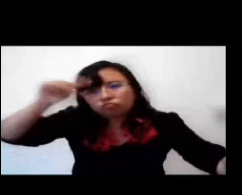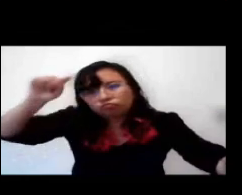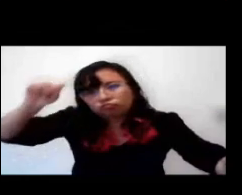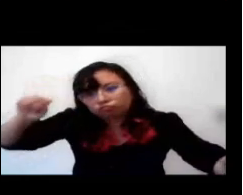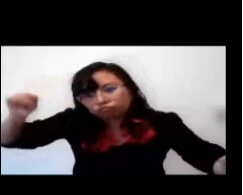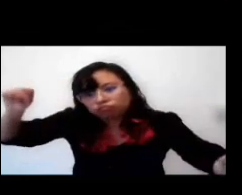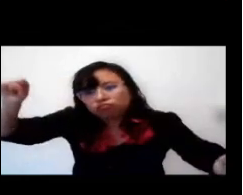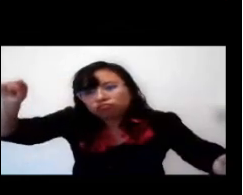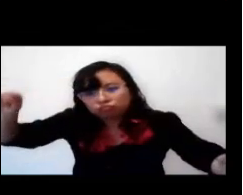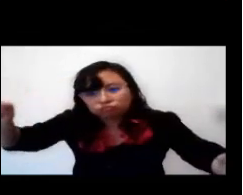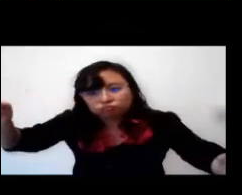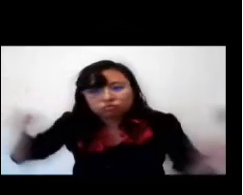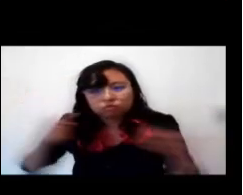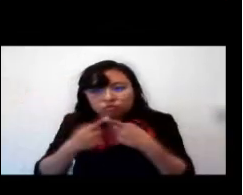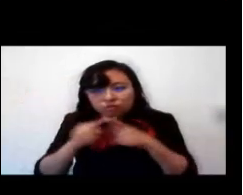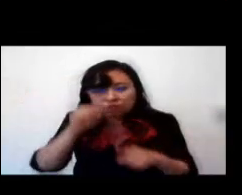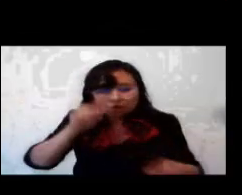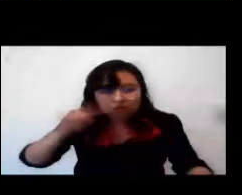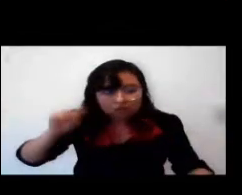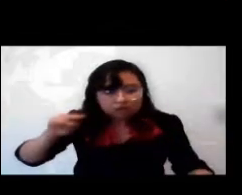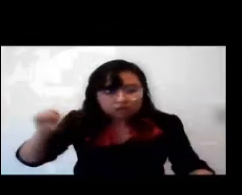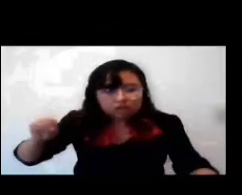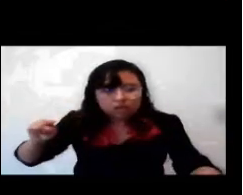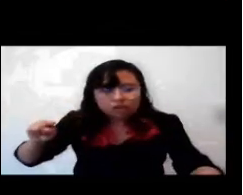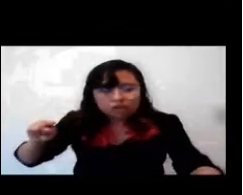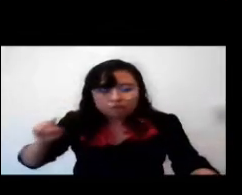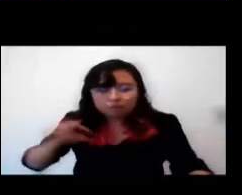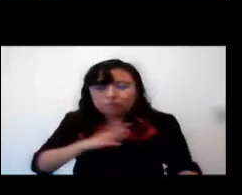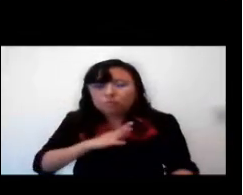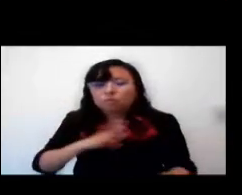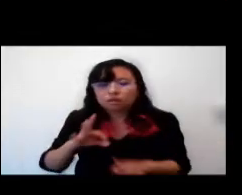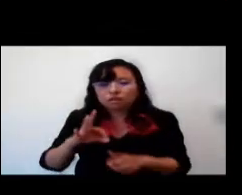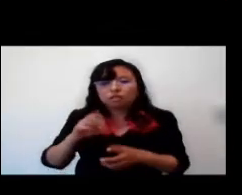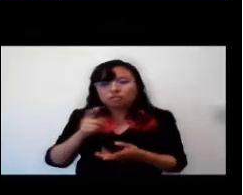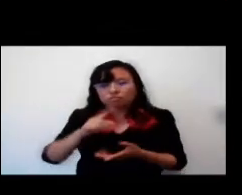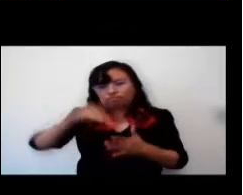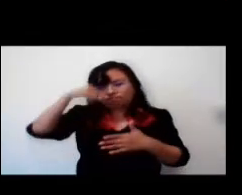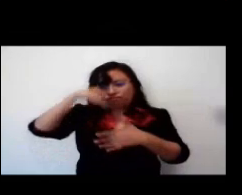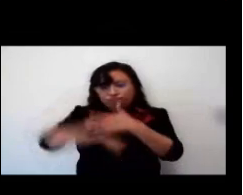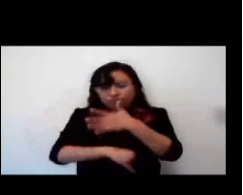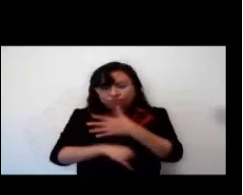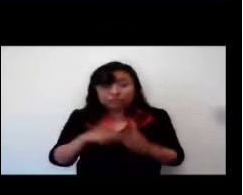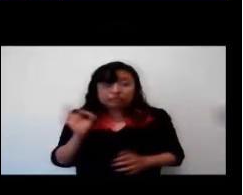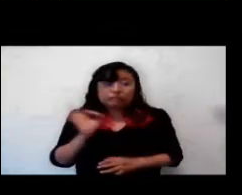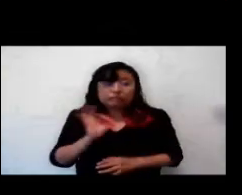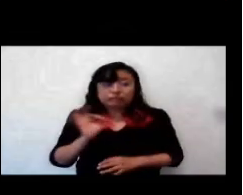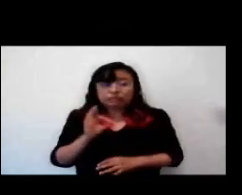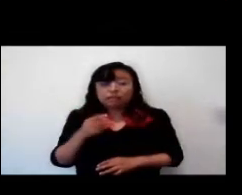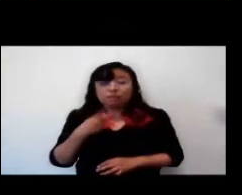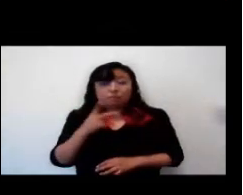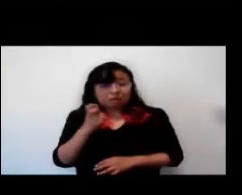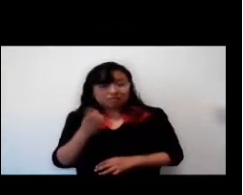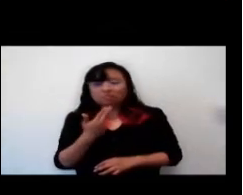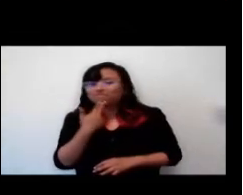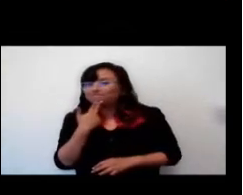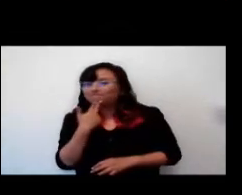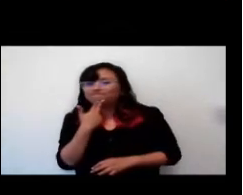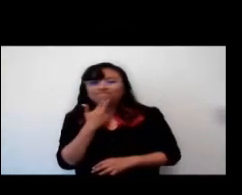agudos, puede ser severa, puede ser moderada, puede ser profunda. Pero el punto es que estos pelitos ya no nos sirven para